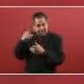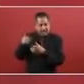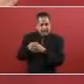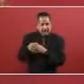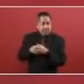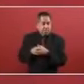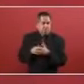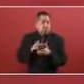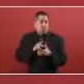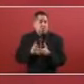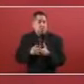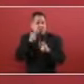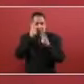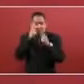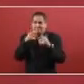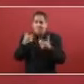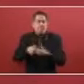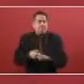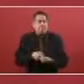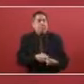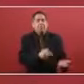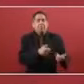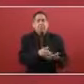no era de ellos.